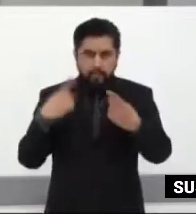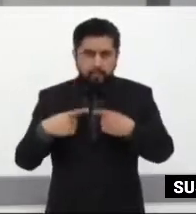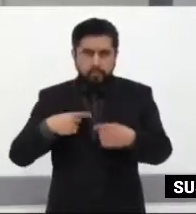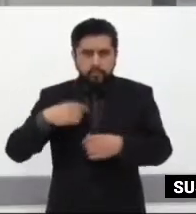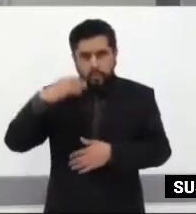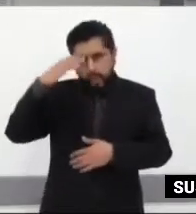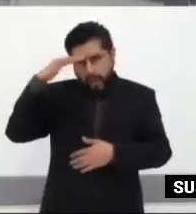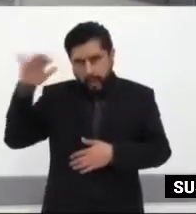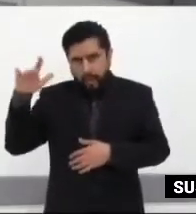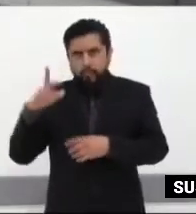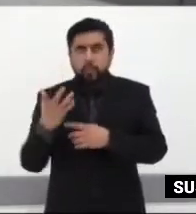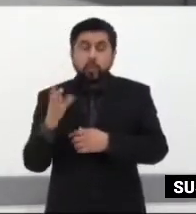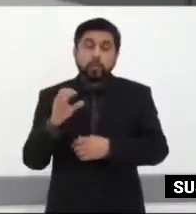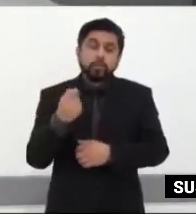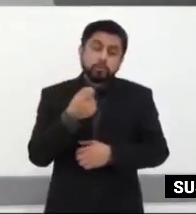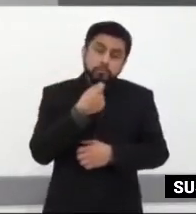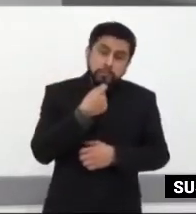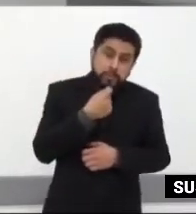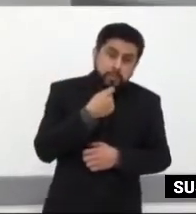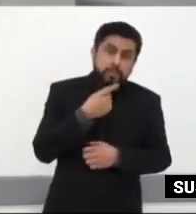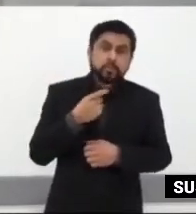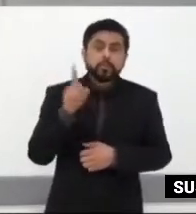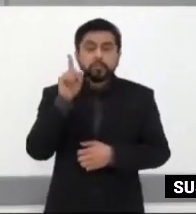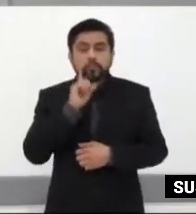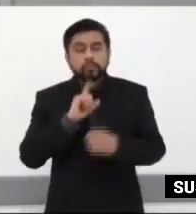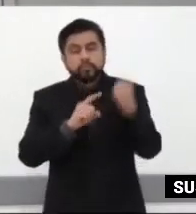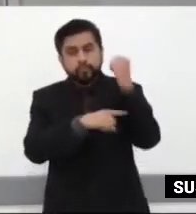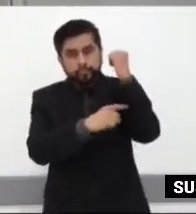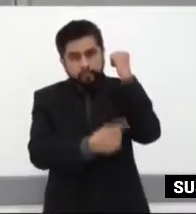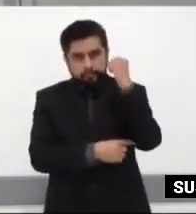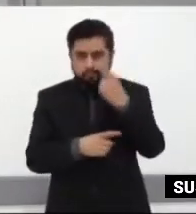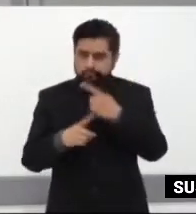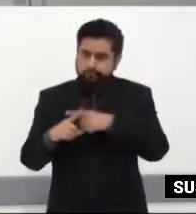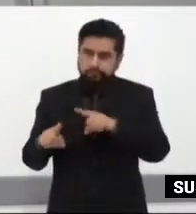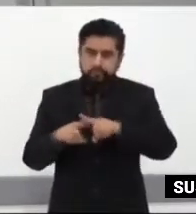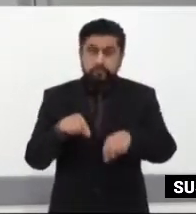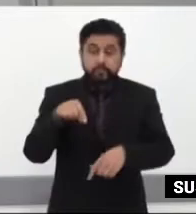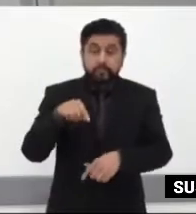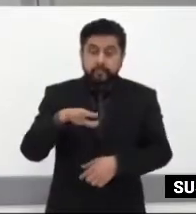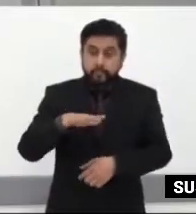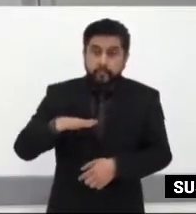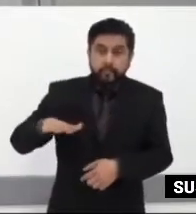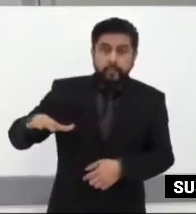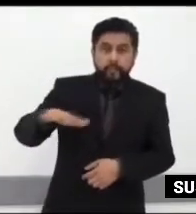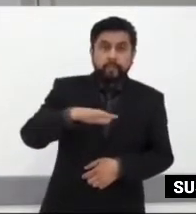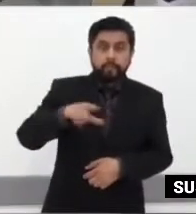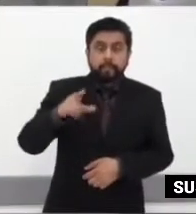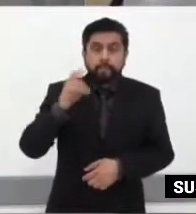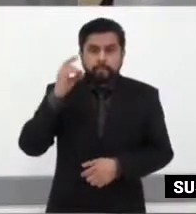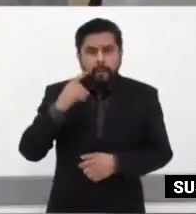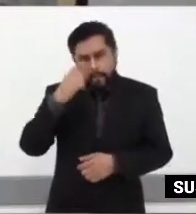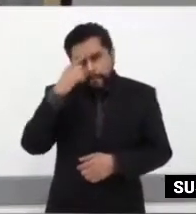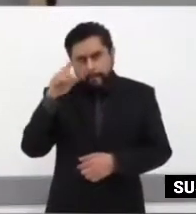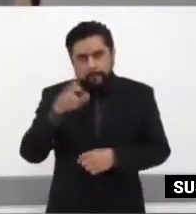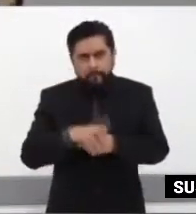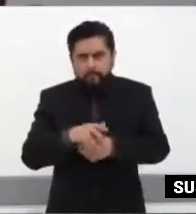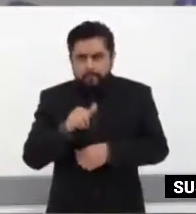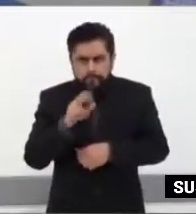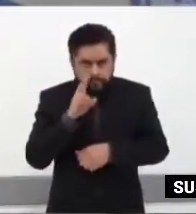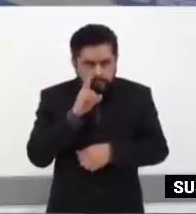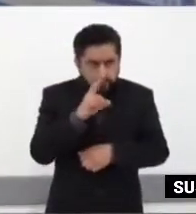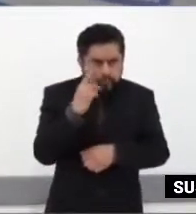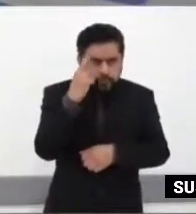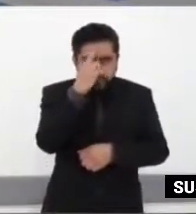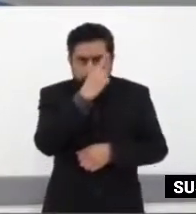y pediátricos, y también pacientes embarazadas. Esta es mi área de observación urgencias